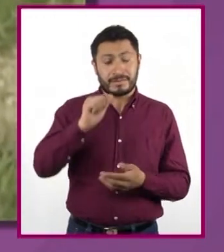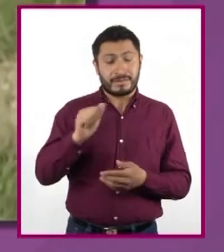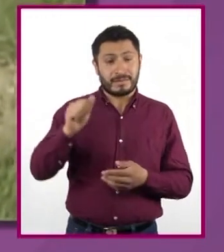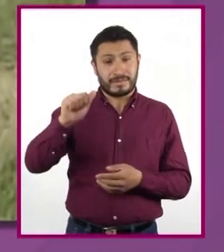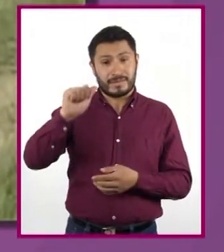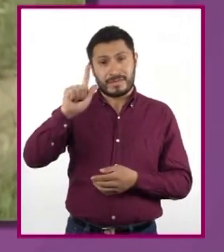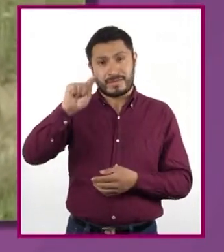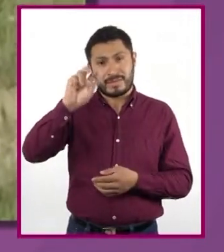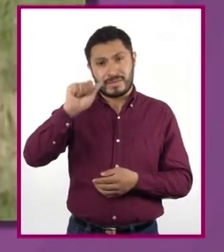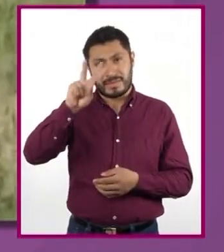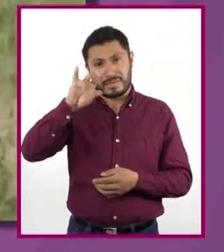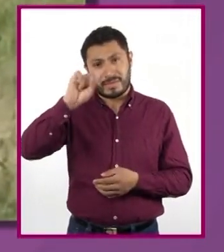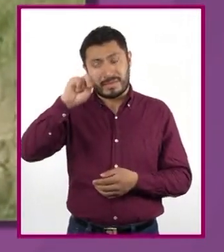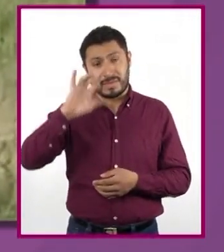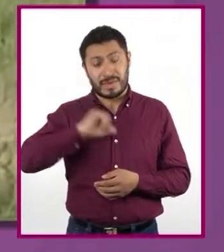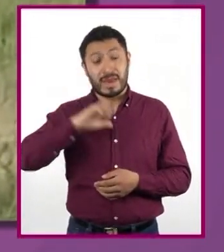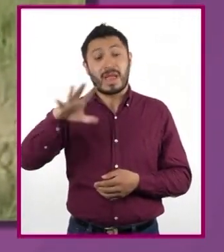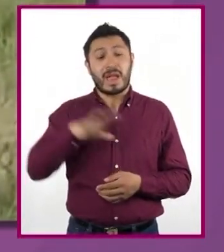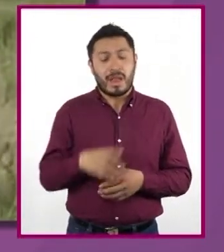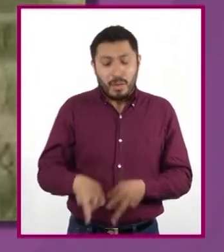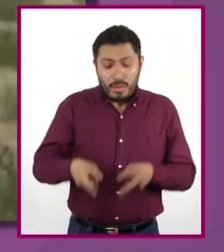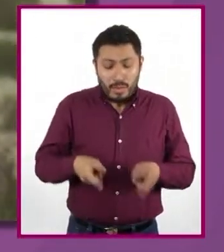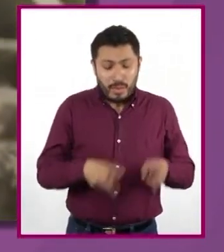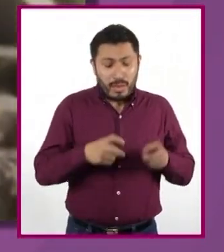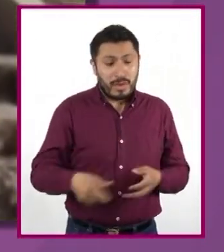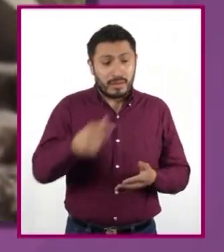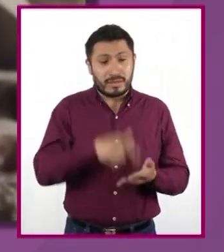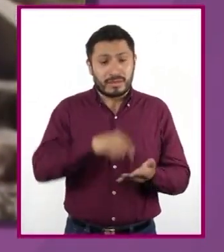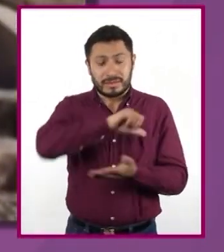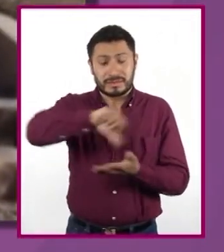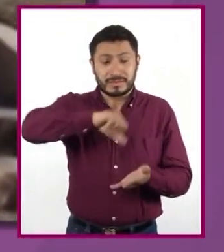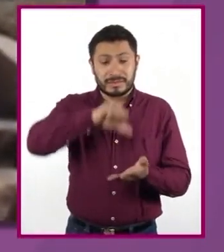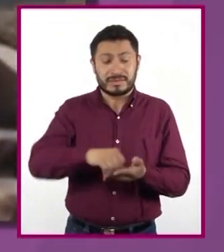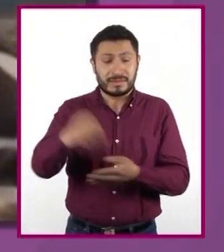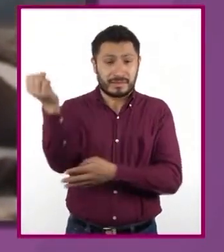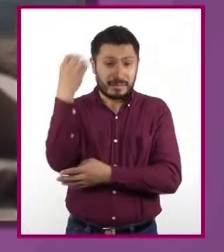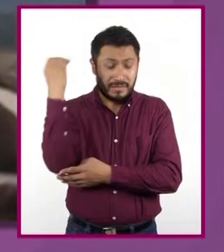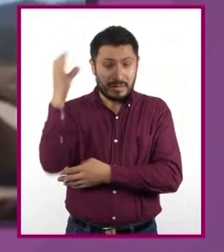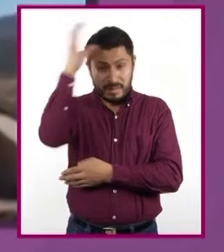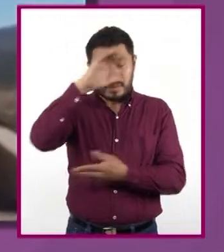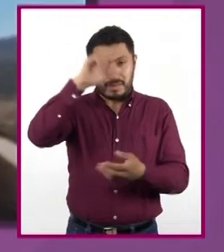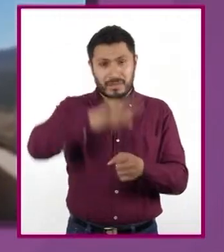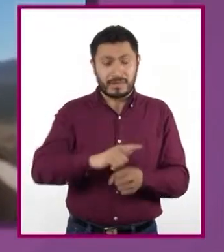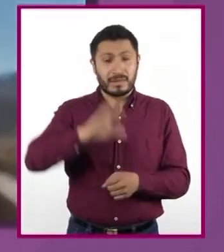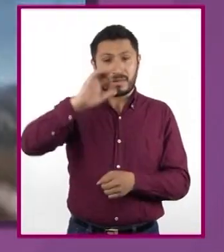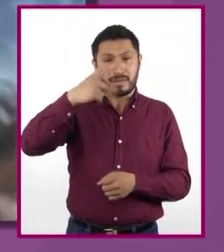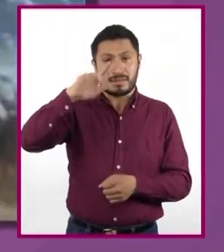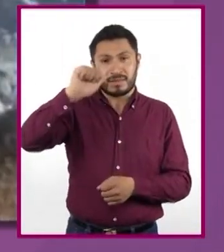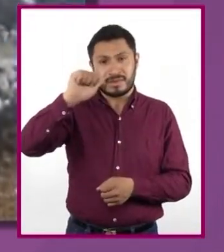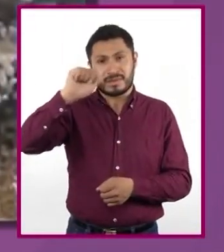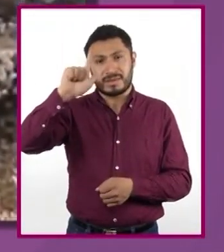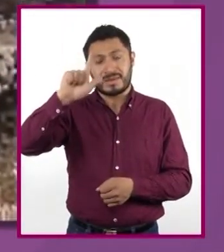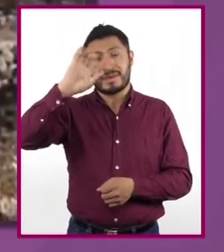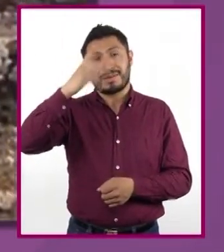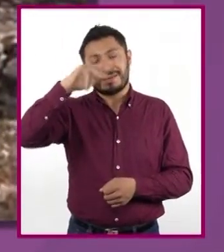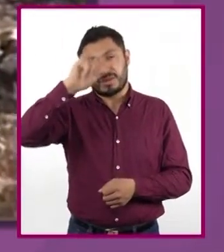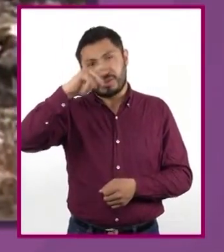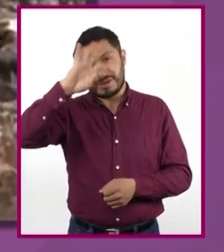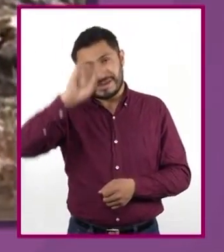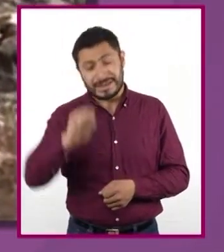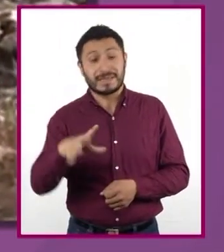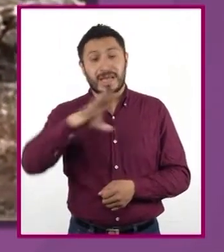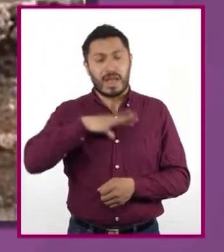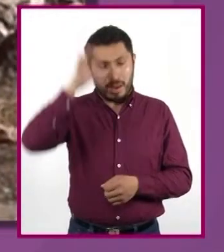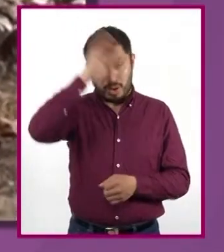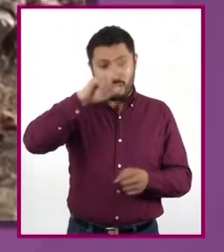Altavista. Ahí se han excavado los vestigios de un centro ceremonial de la cultura chalchihuites. Se trata de